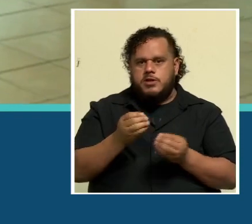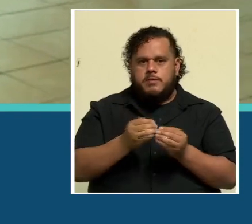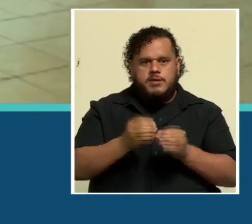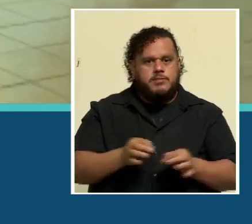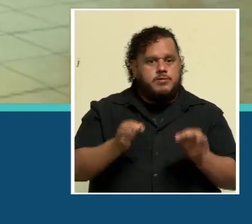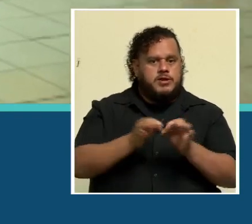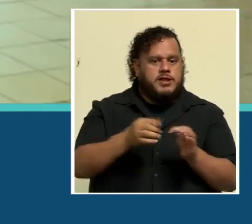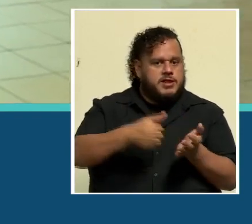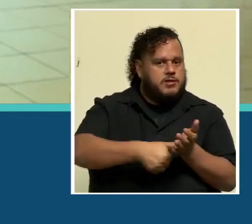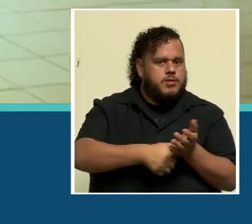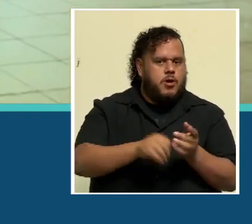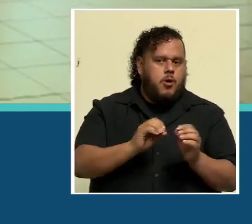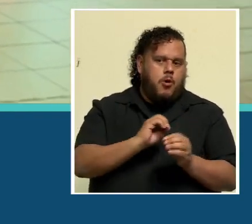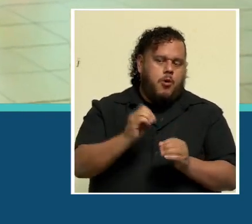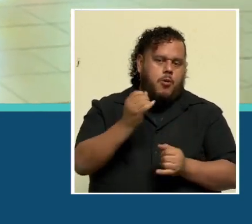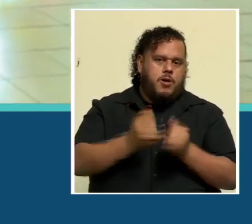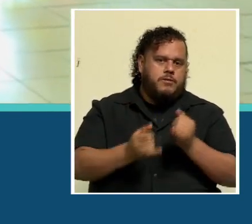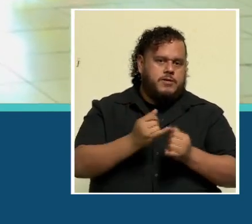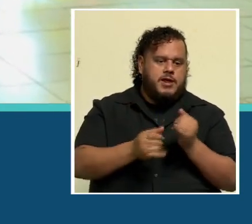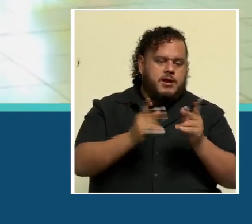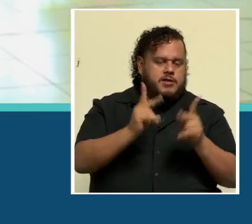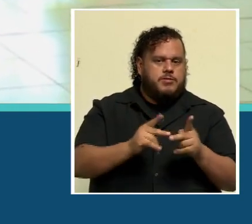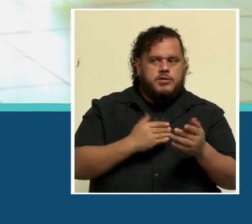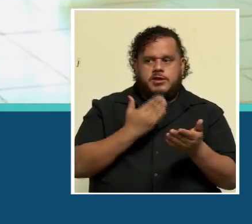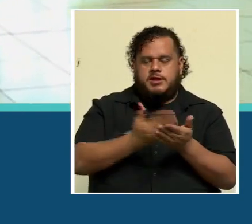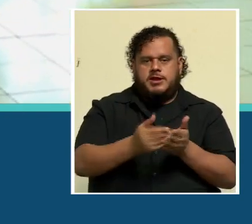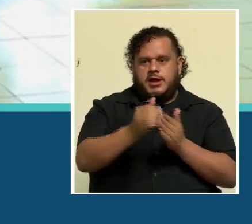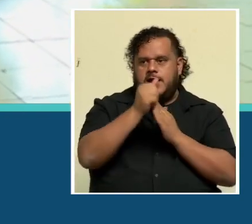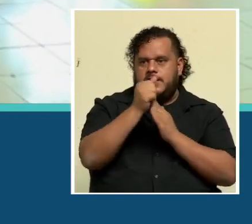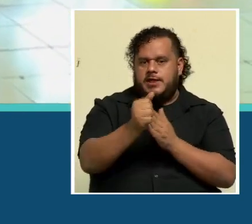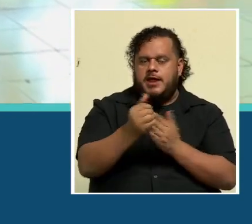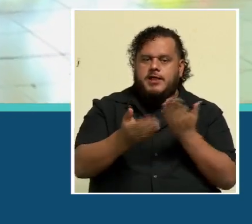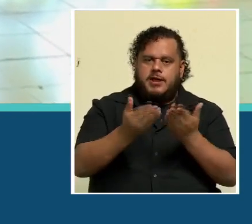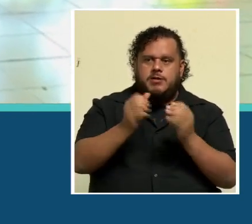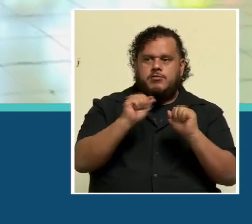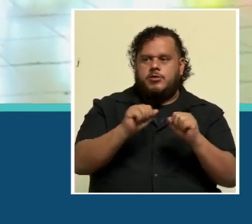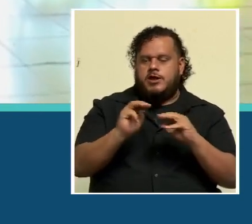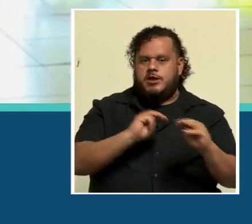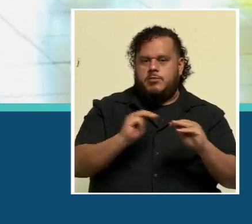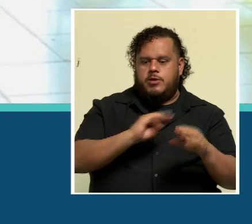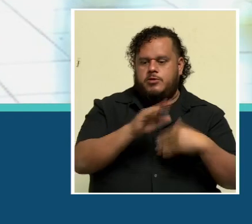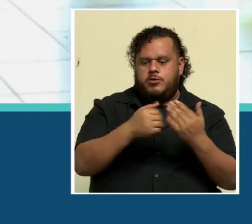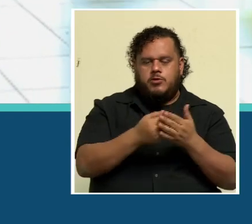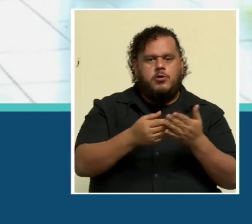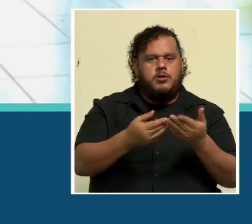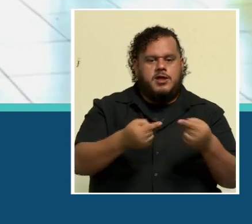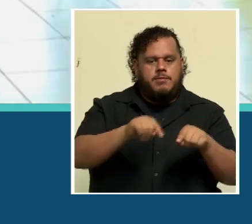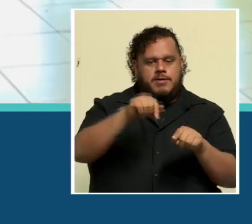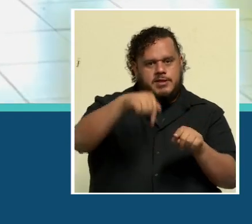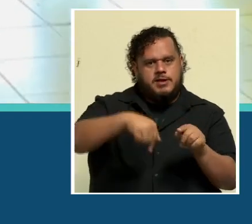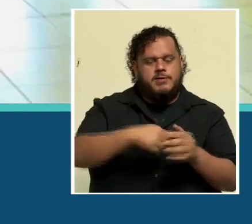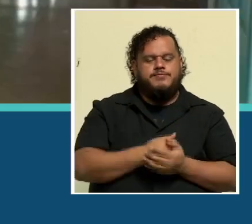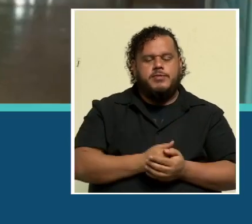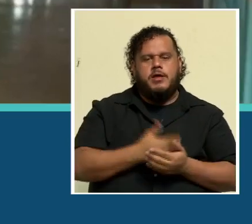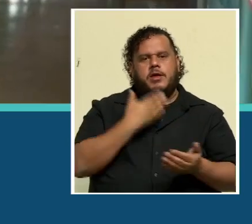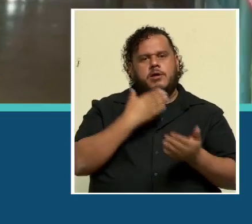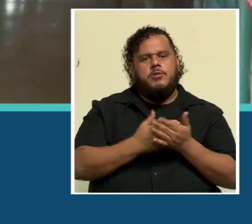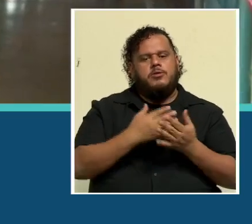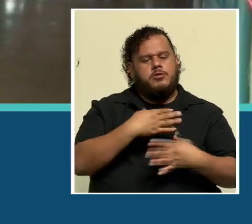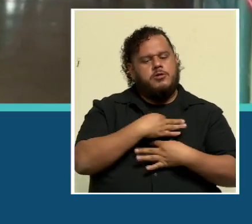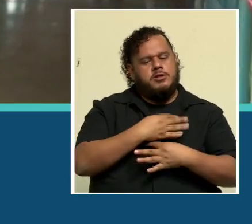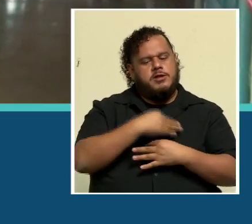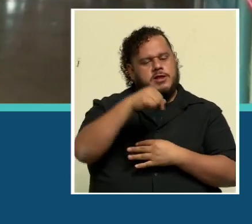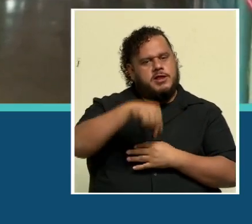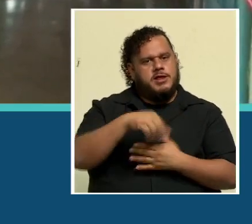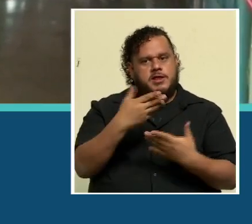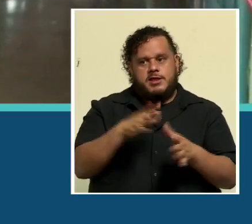aunque al final, pues más bien las personas que lleguen a liderar son las que podrían ir moviendo los hilos de lo que pasa acá. Claro, lo interesante acá es que ya